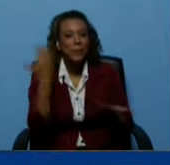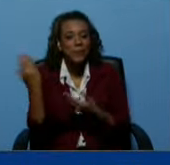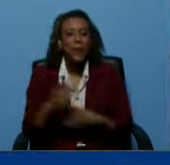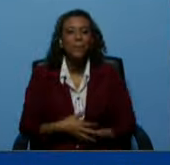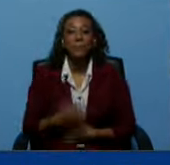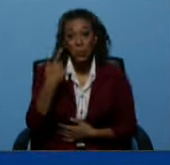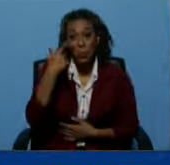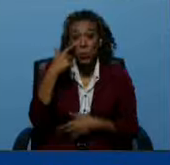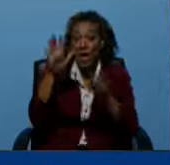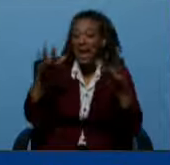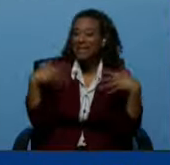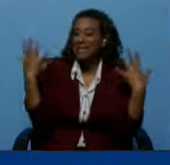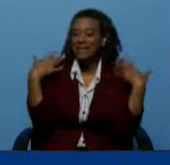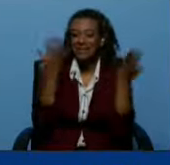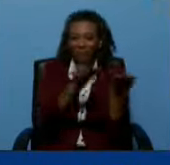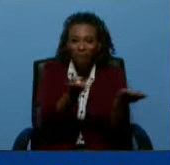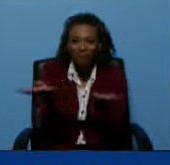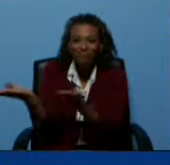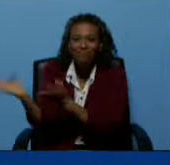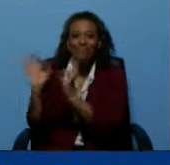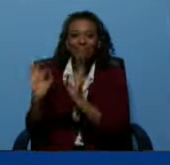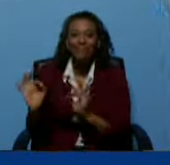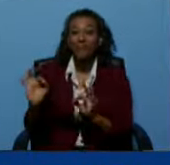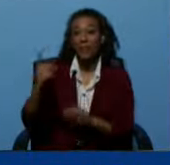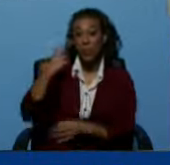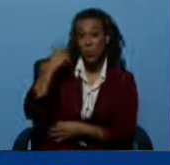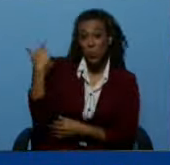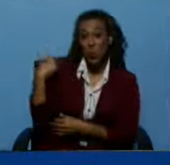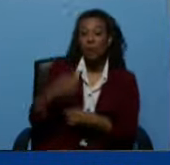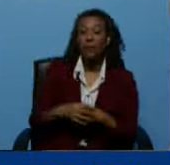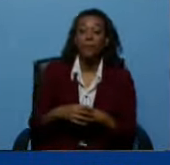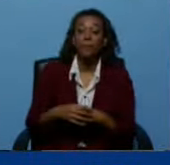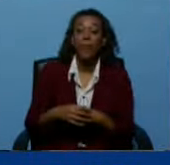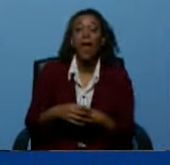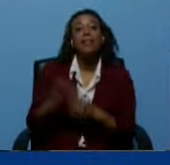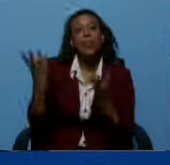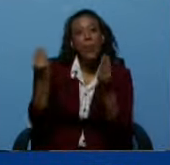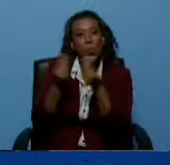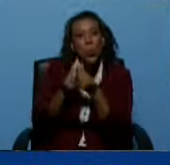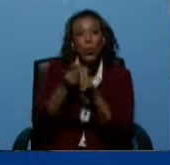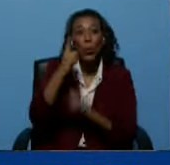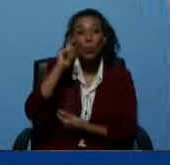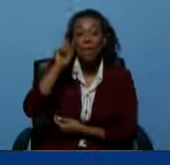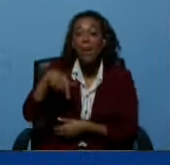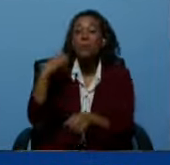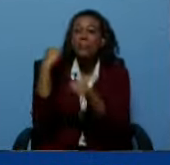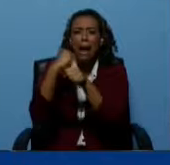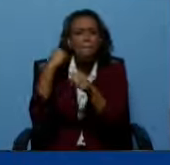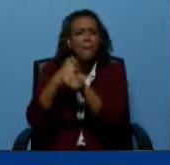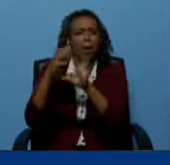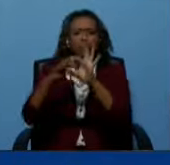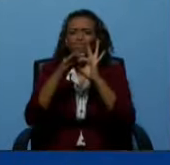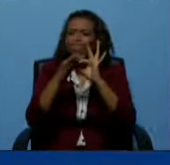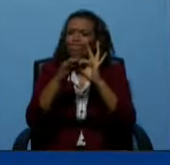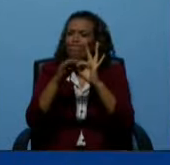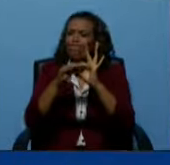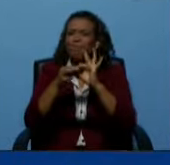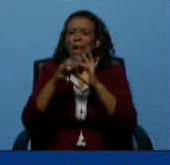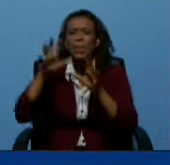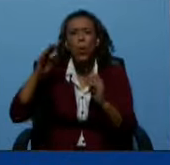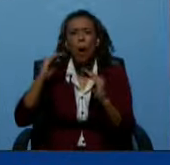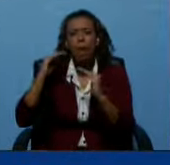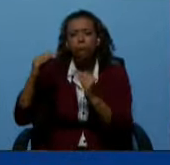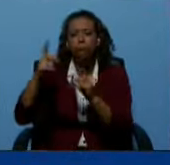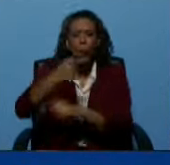Bueno, con esta alegría tenemos a nuestro jefe de gobierno acompañándonos, porque este es un trabajo bien articulado en todos los niveles